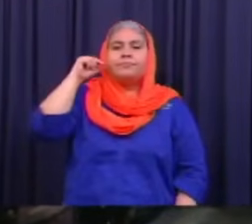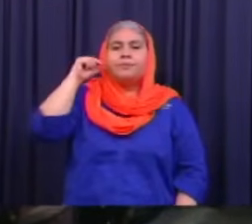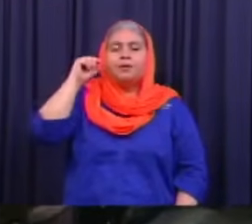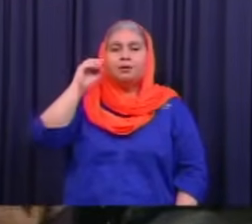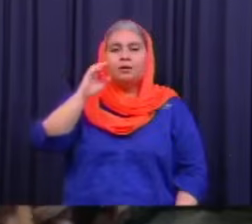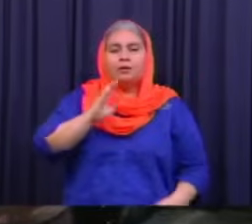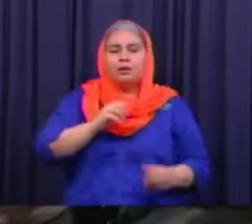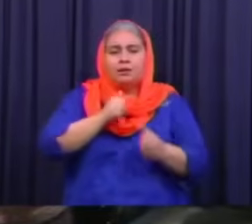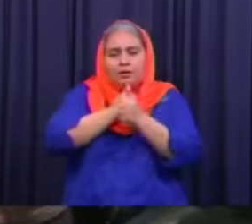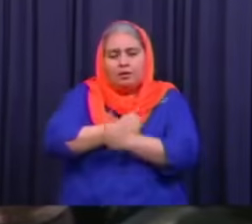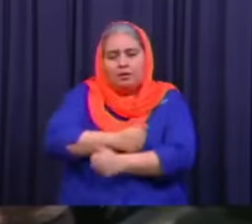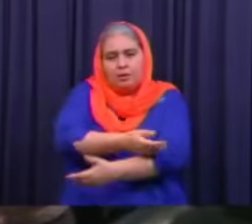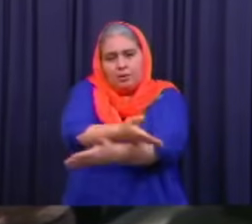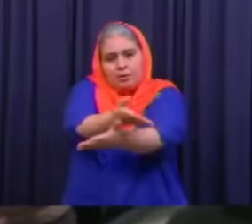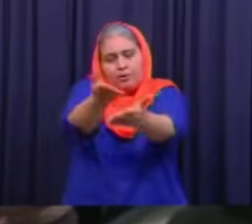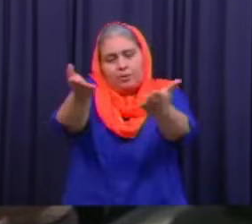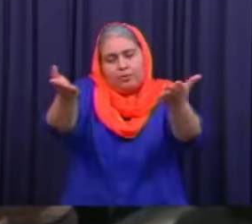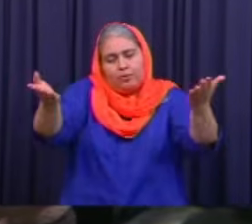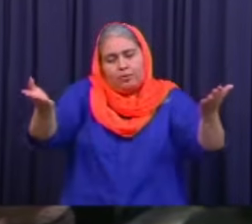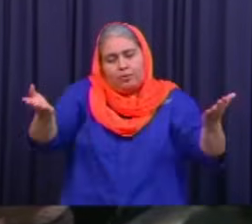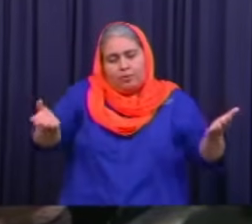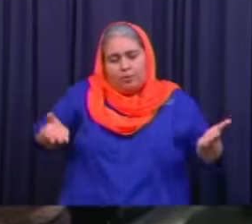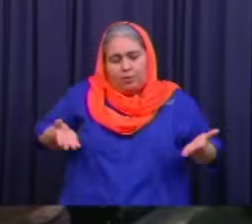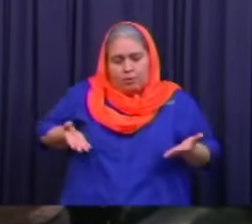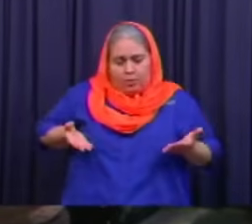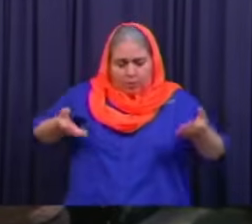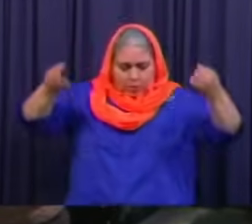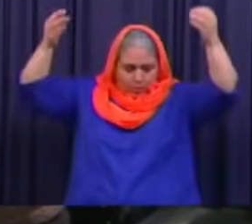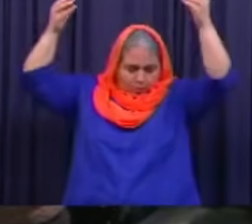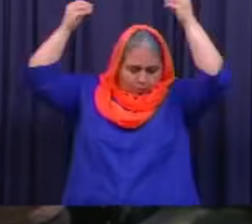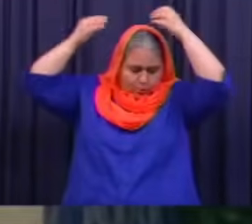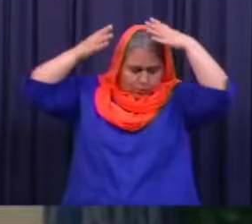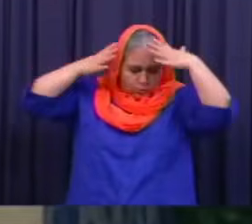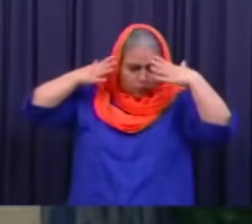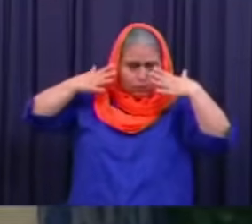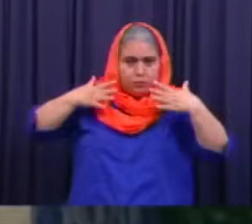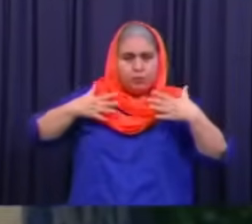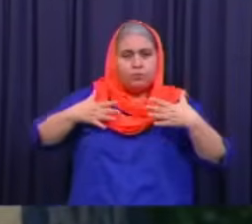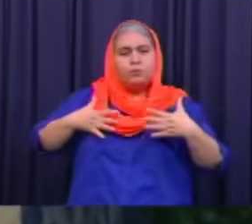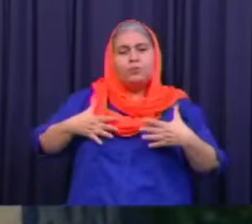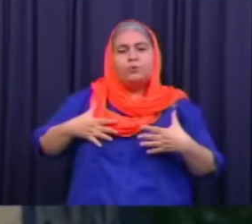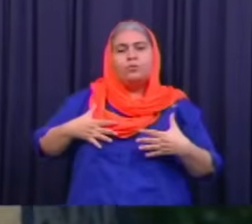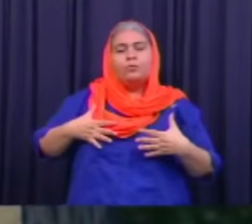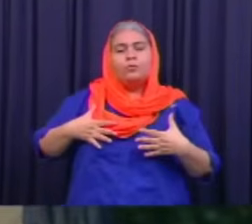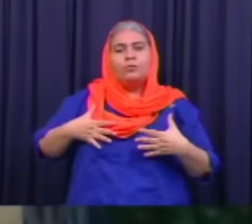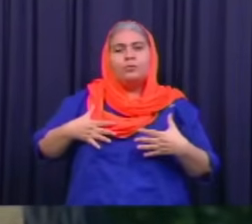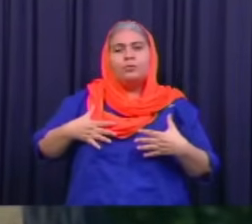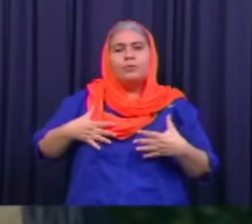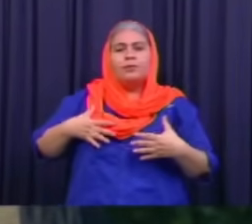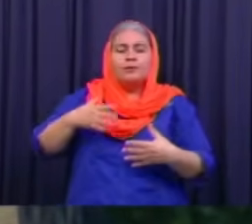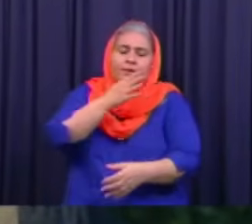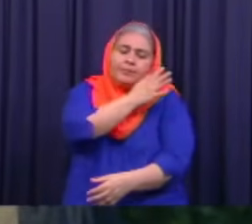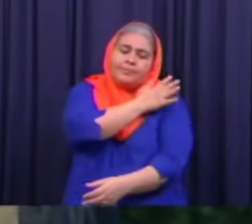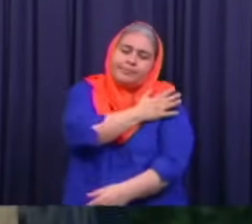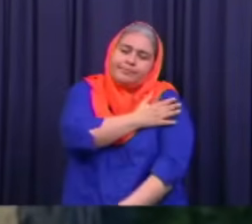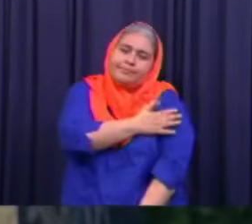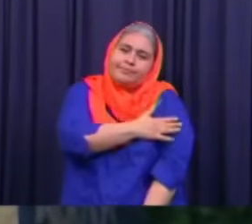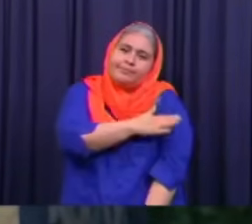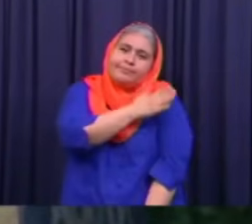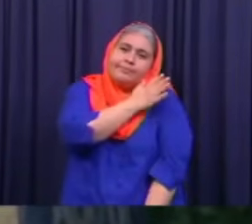bondad tuya se extienda sobre nuestra cabeza Sobre nuestra vida la dulzura tuya